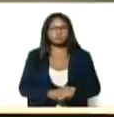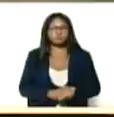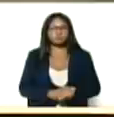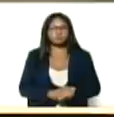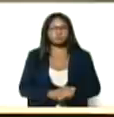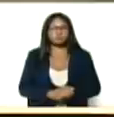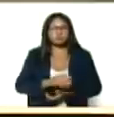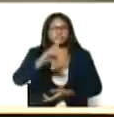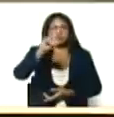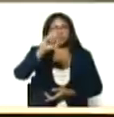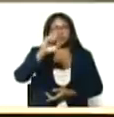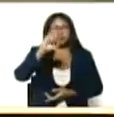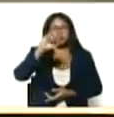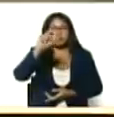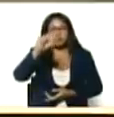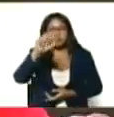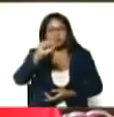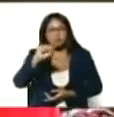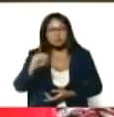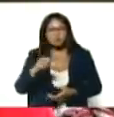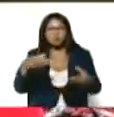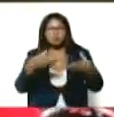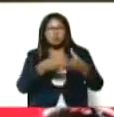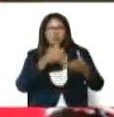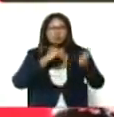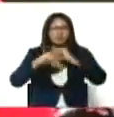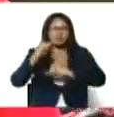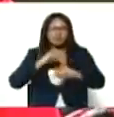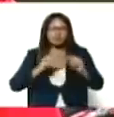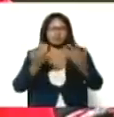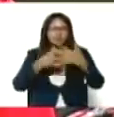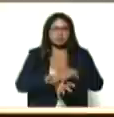Denis Guedes, comisionado de Defensa Integral.